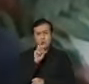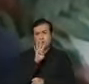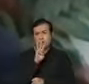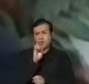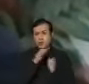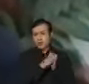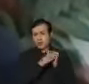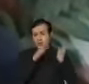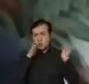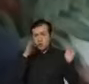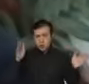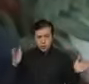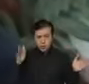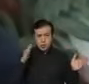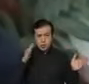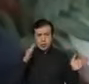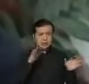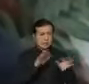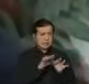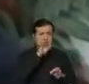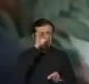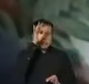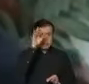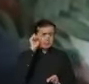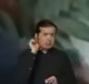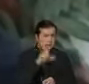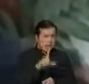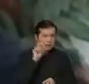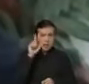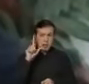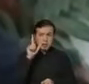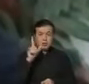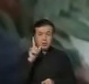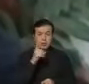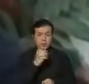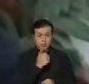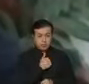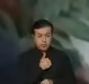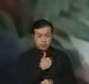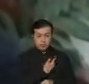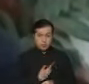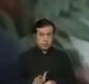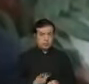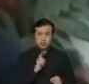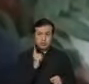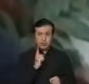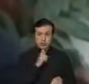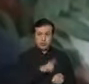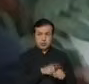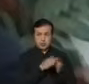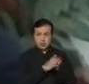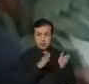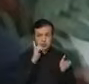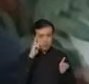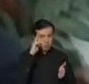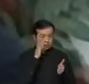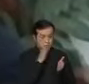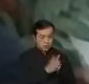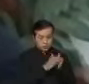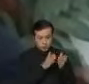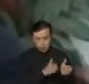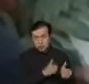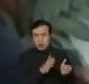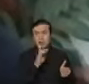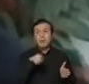y romper estos muros de aquí para que los próximos gobiernos, esto no nos corresponde a nosotros, mire que el plazo de nuestro gobierno es este de aquí,